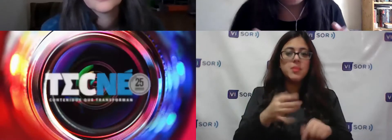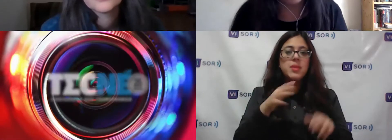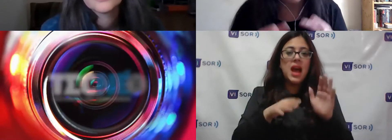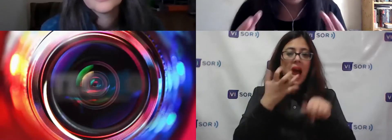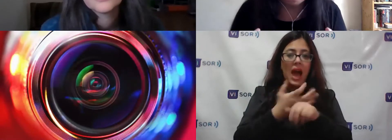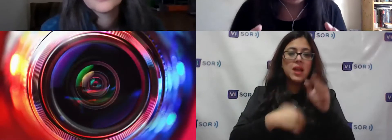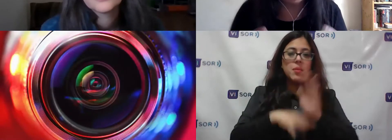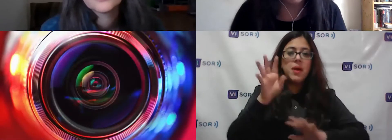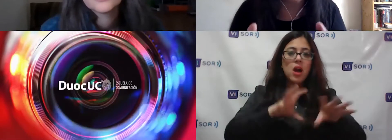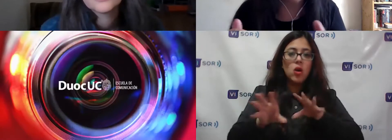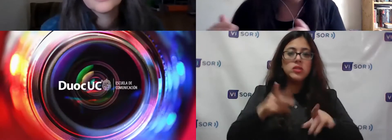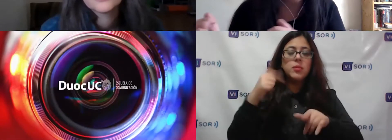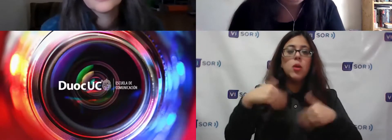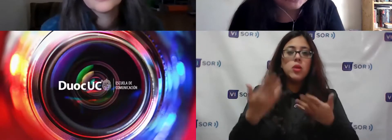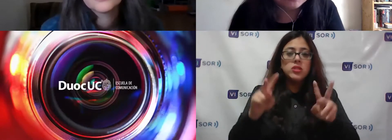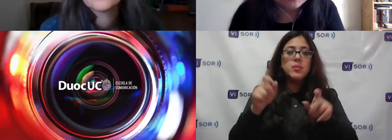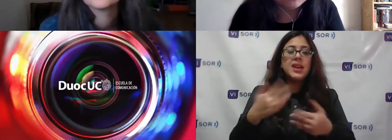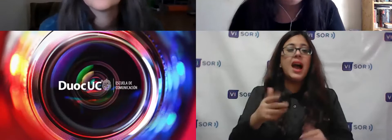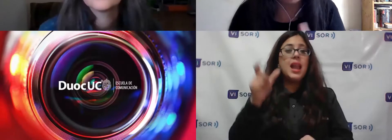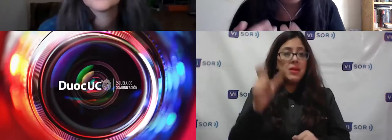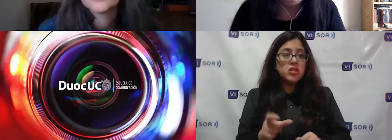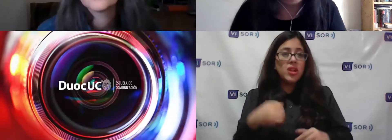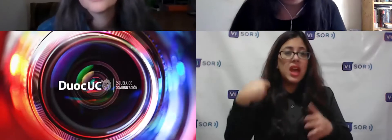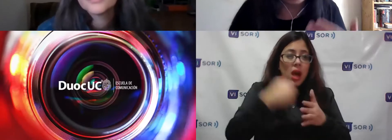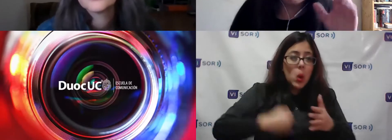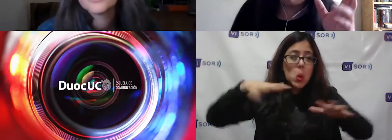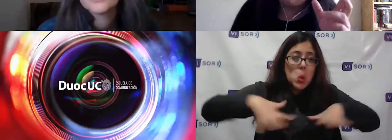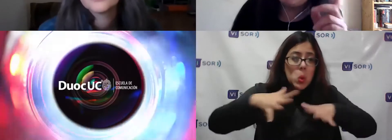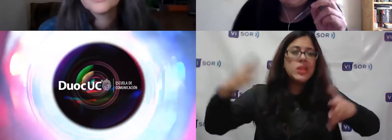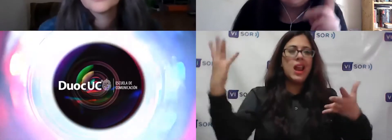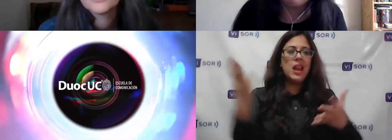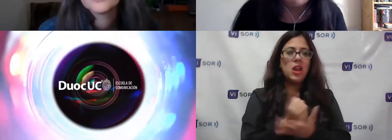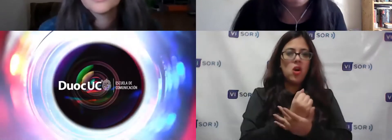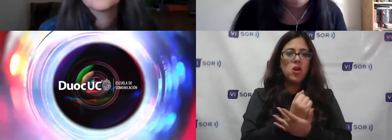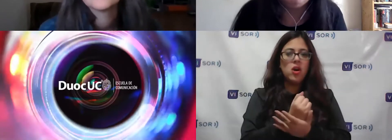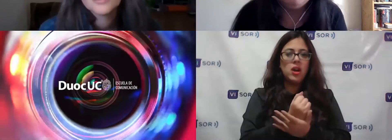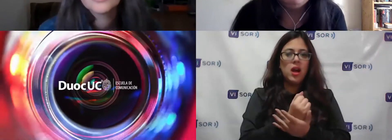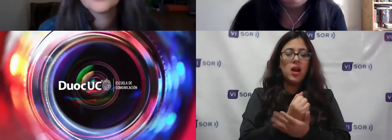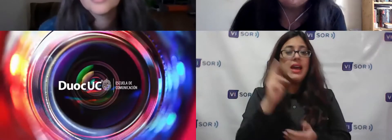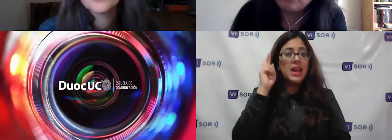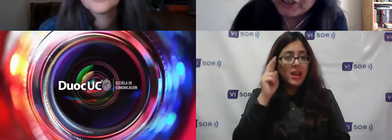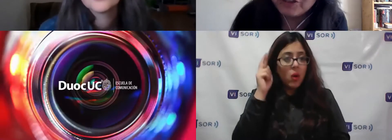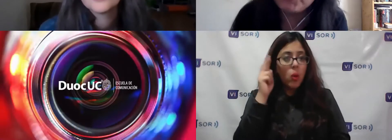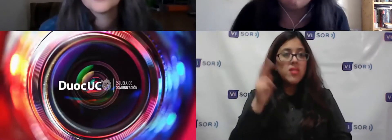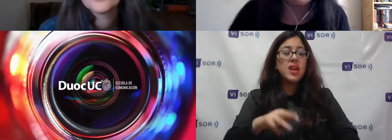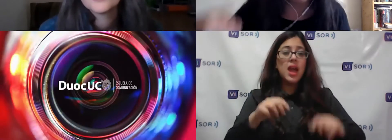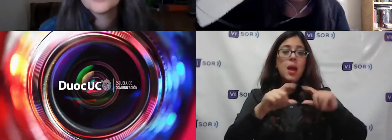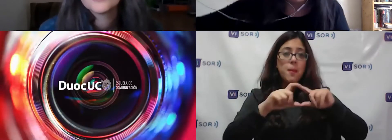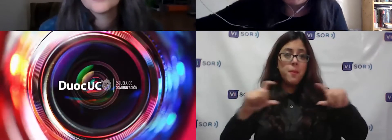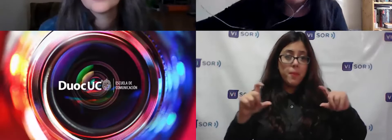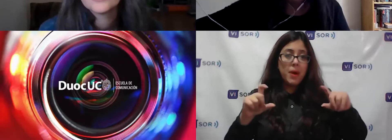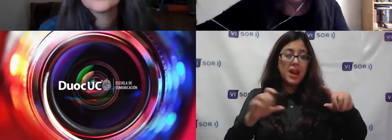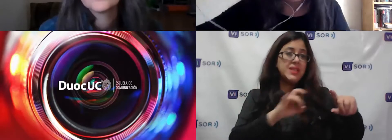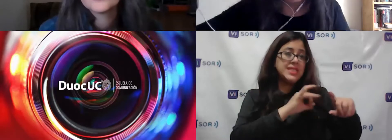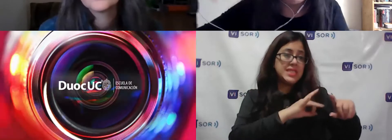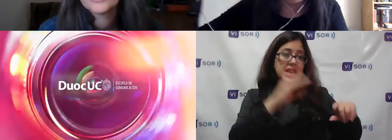general por algo bien el dicho el que la sigue la consigue hasta los dichos populares hay que recordar que vienen de patrones de observaciones